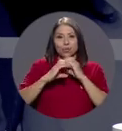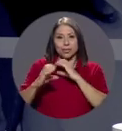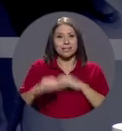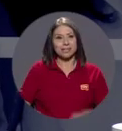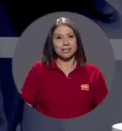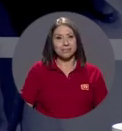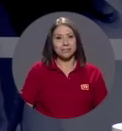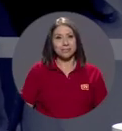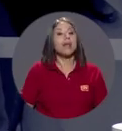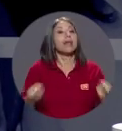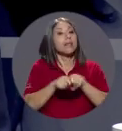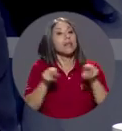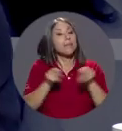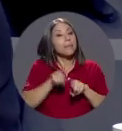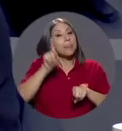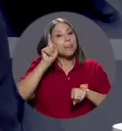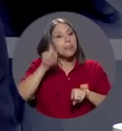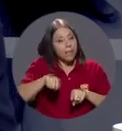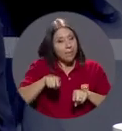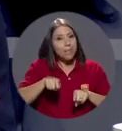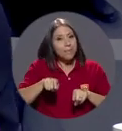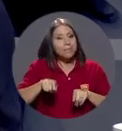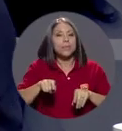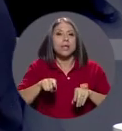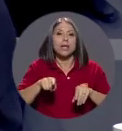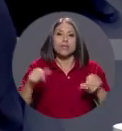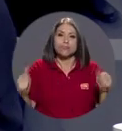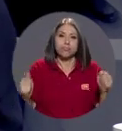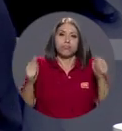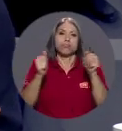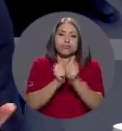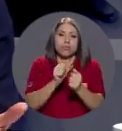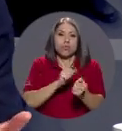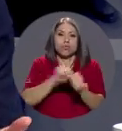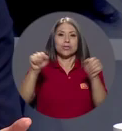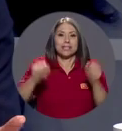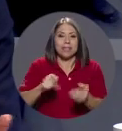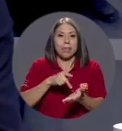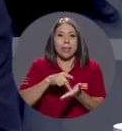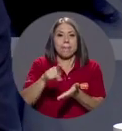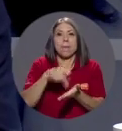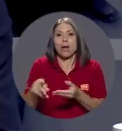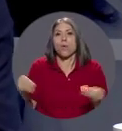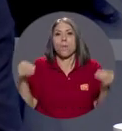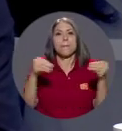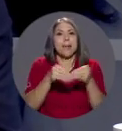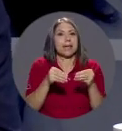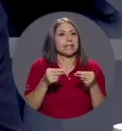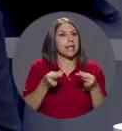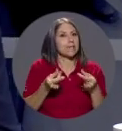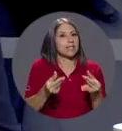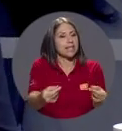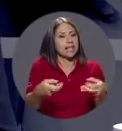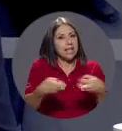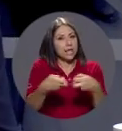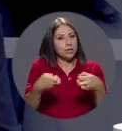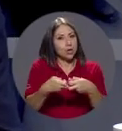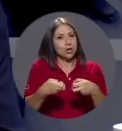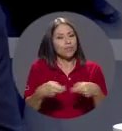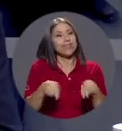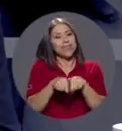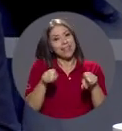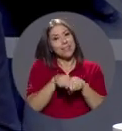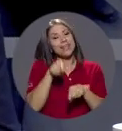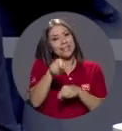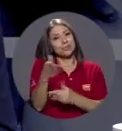del sistema de buses. Y transversal a eso tiene que venir de la mano con un sistema de pago muchísimo más eficiente y electrónico,